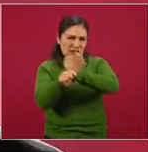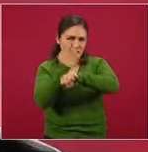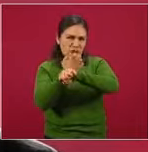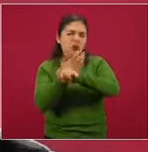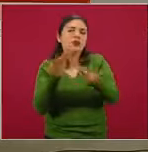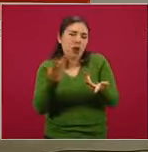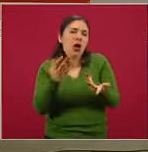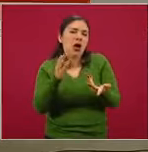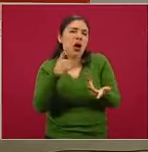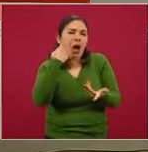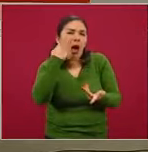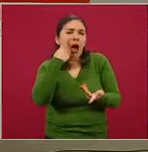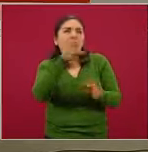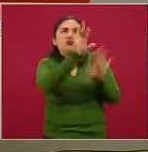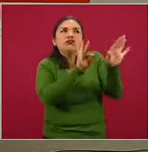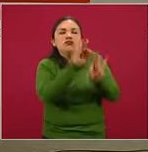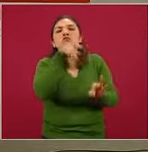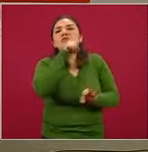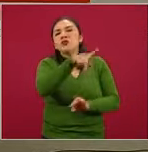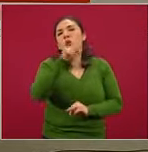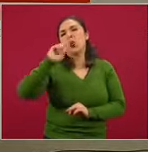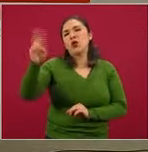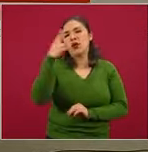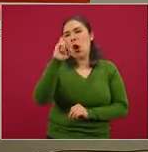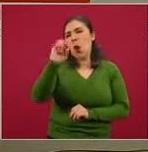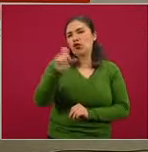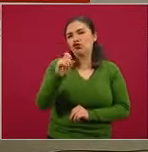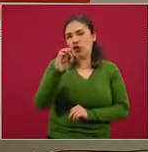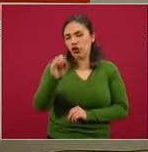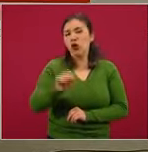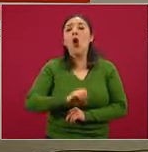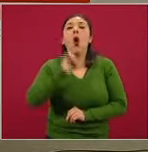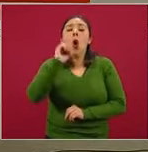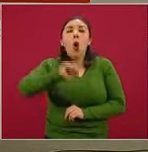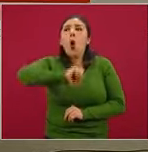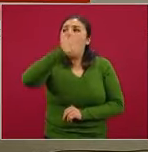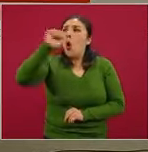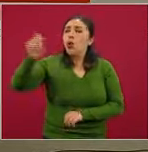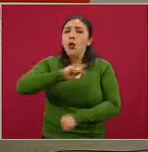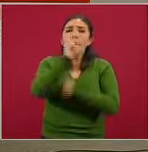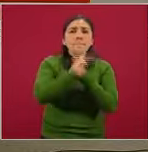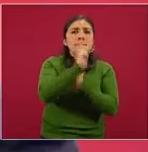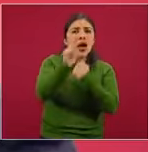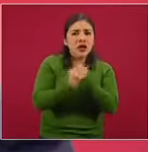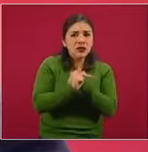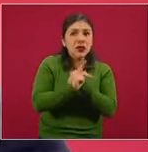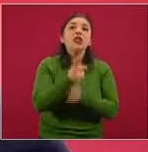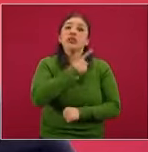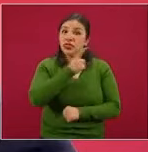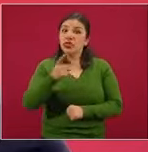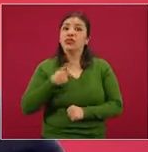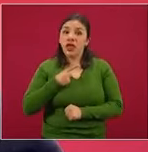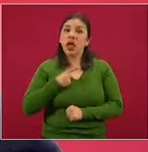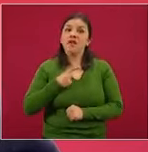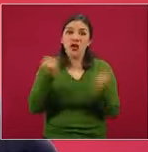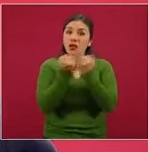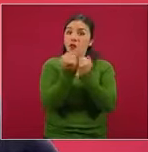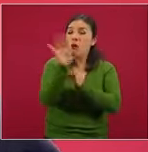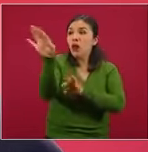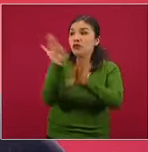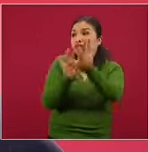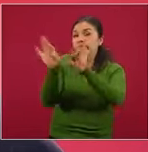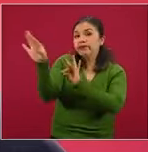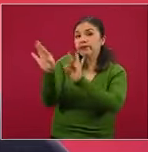Oxford. Pero obviamente cuando se participa en investigación en otros países, debe involucrarse, y esto es también